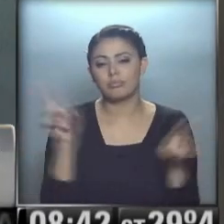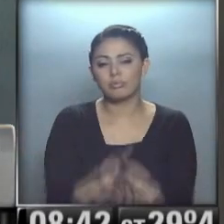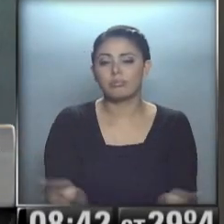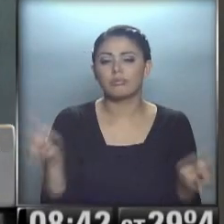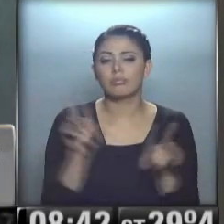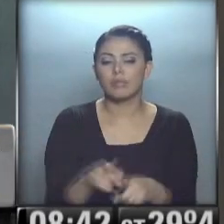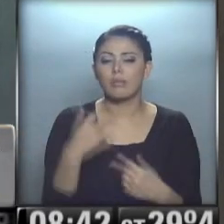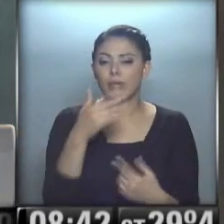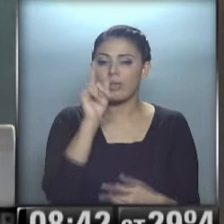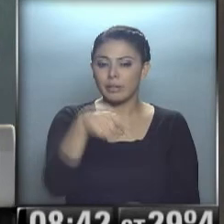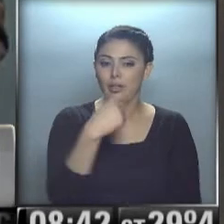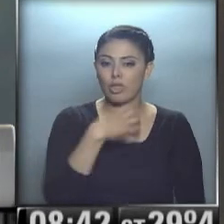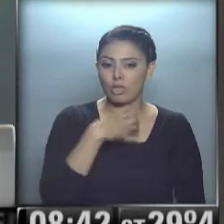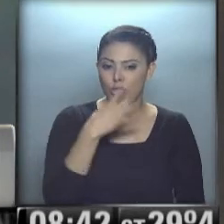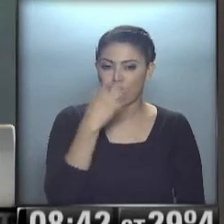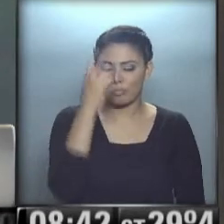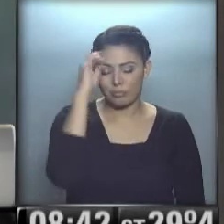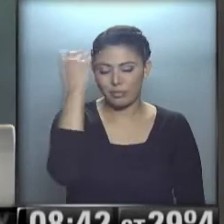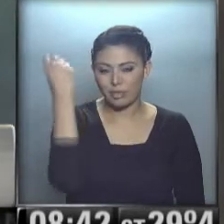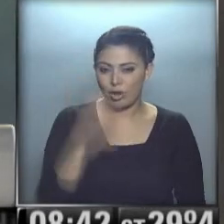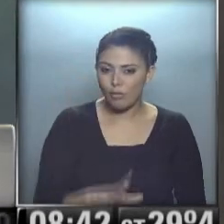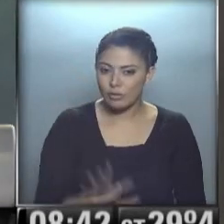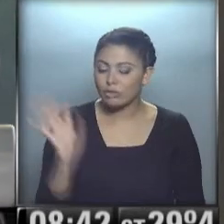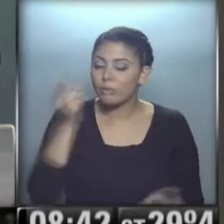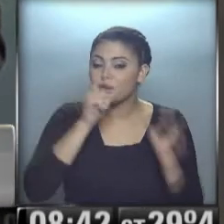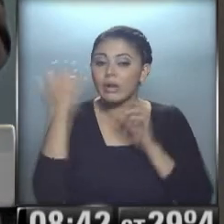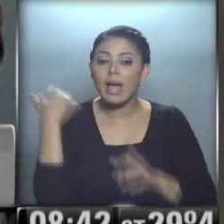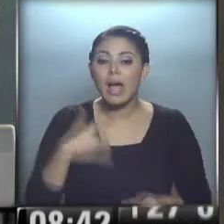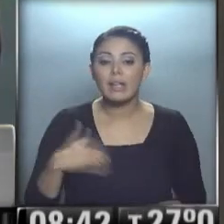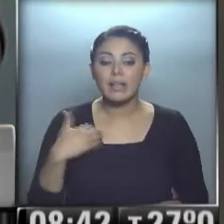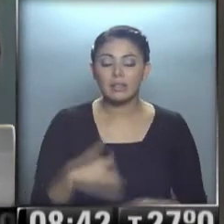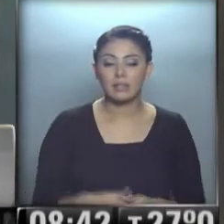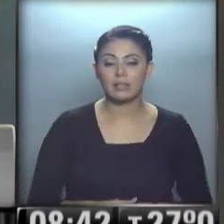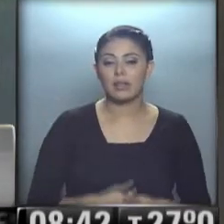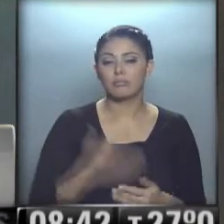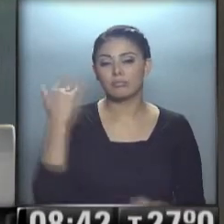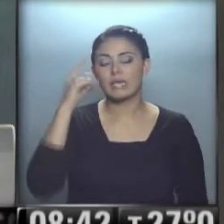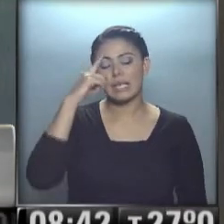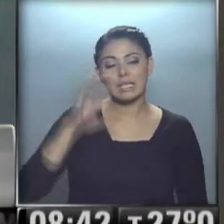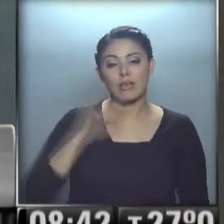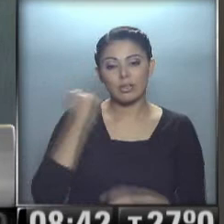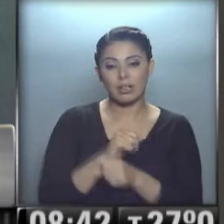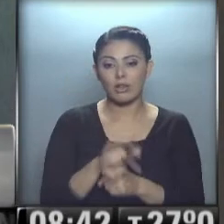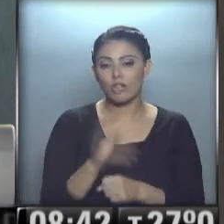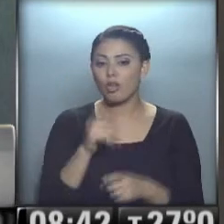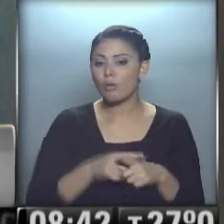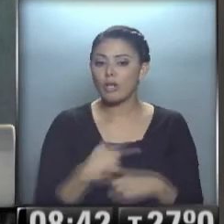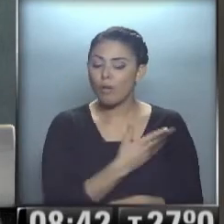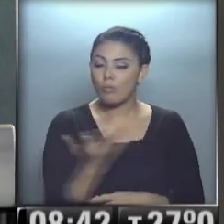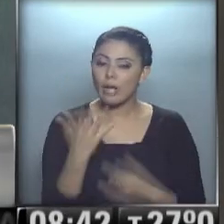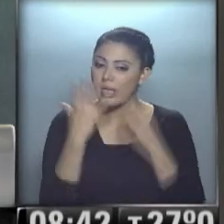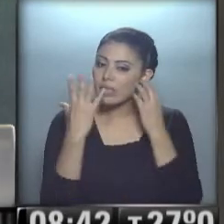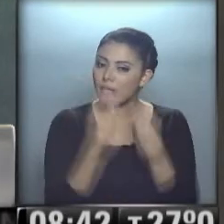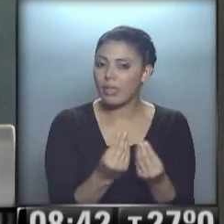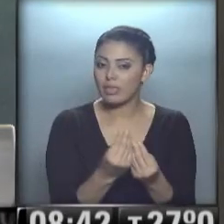generar desconfianza en la Argentina. Los argentinos hemos vivido en estos 10 últimos años políticas públicas que han defendido